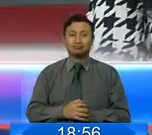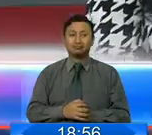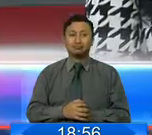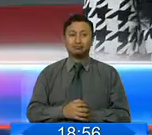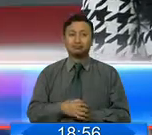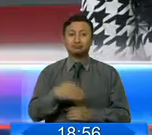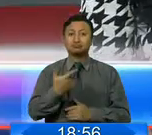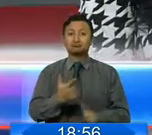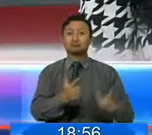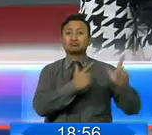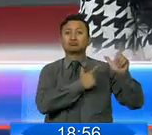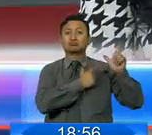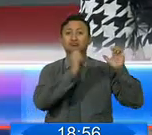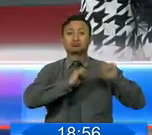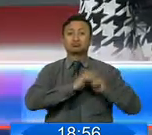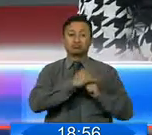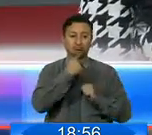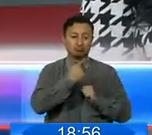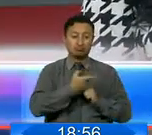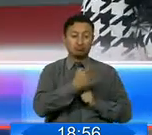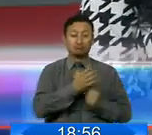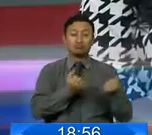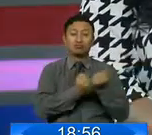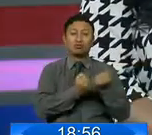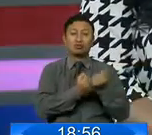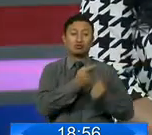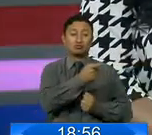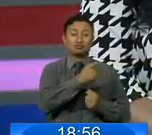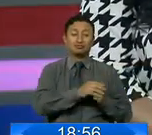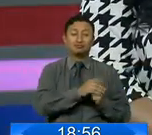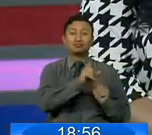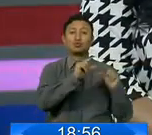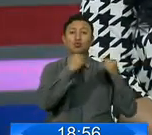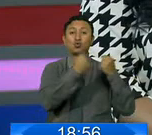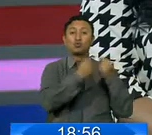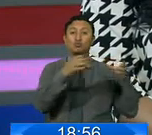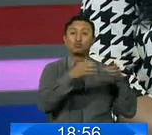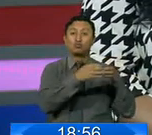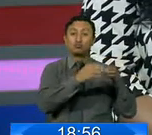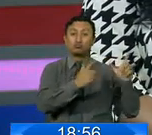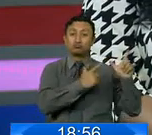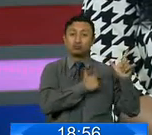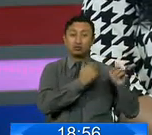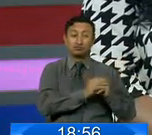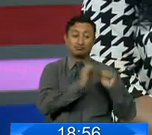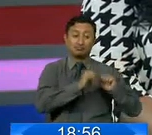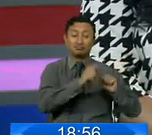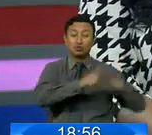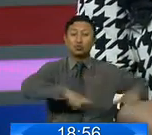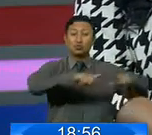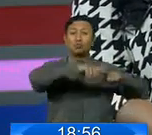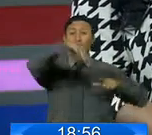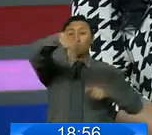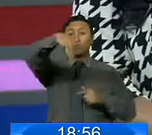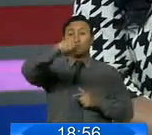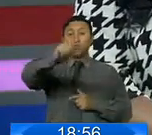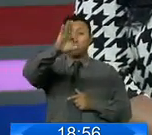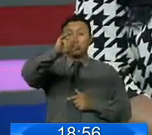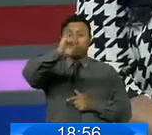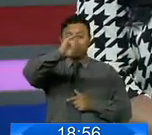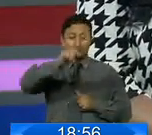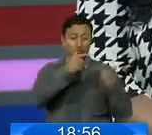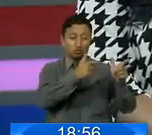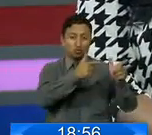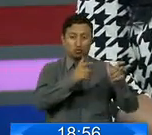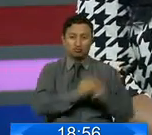Fuerzas Armadas expresaron su apoyo moral y jurídico a los integrantes de una patrulla militar que dispararon en la zona de Mataje, frontera norte. El